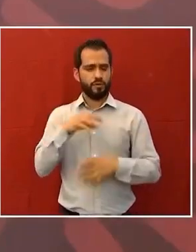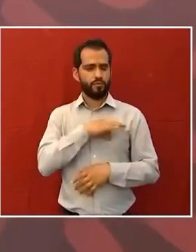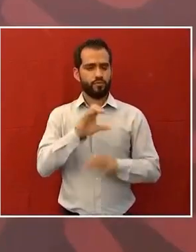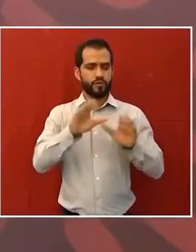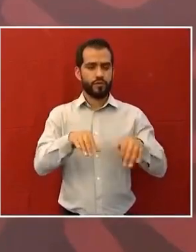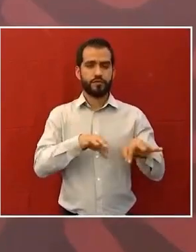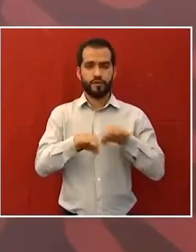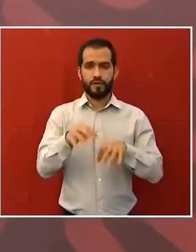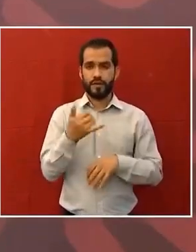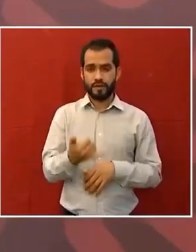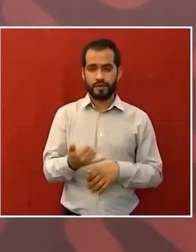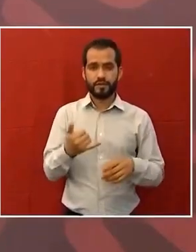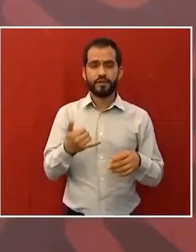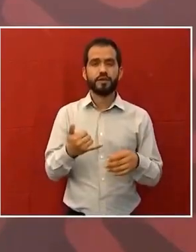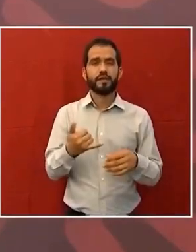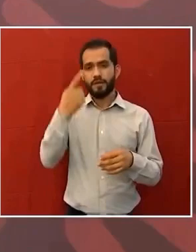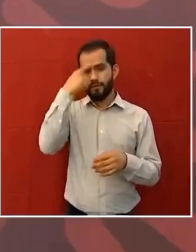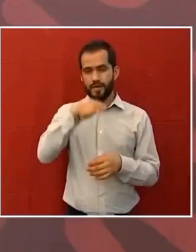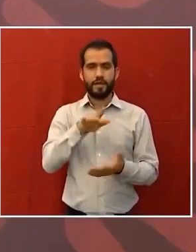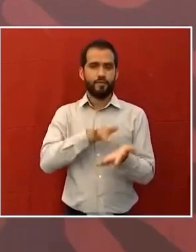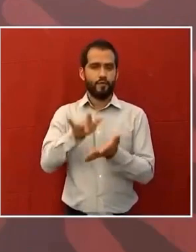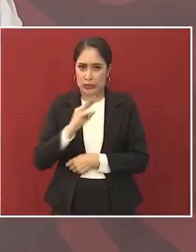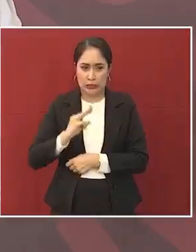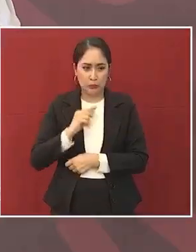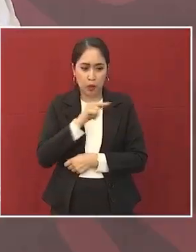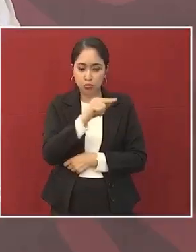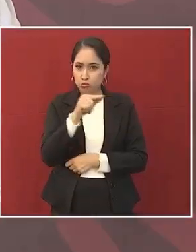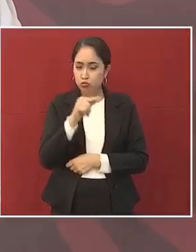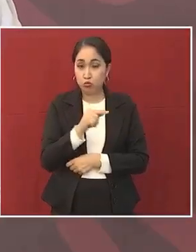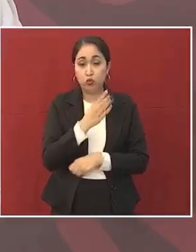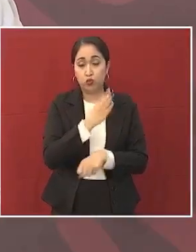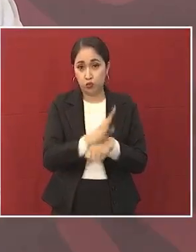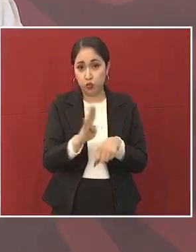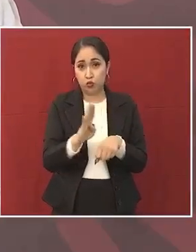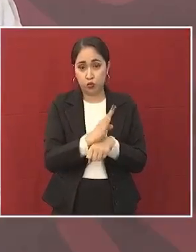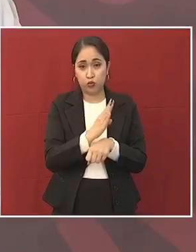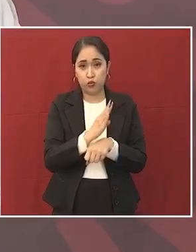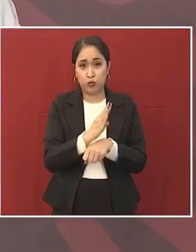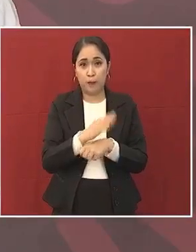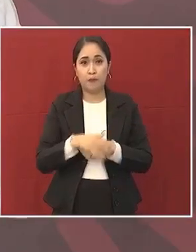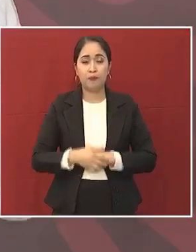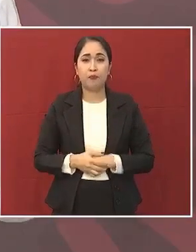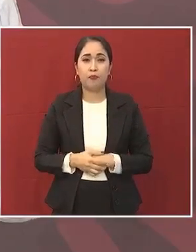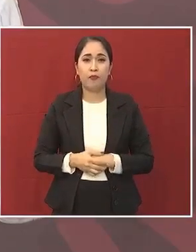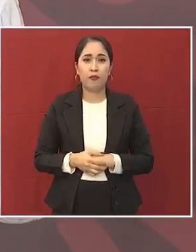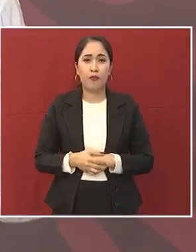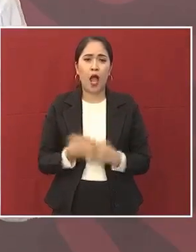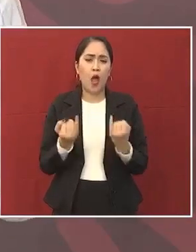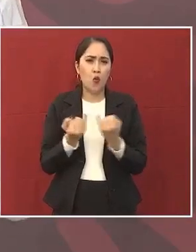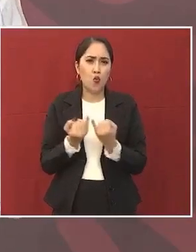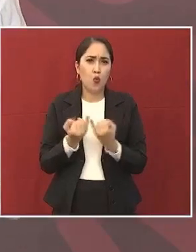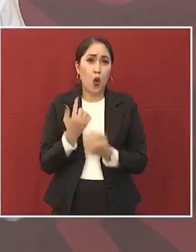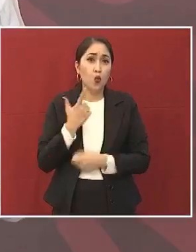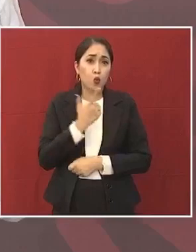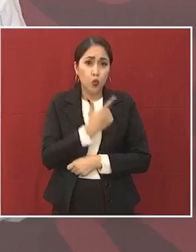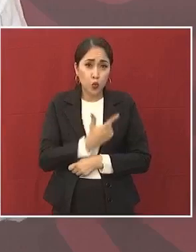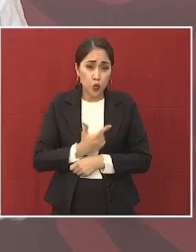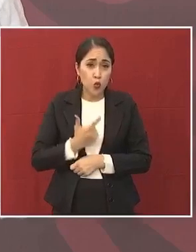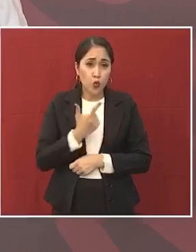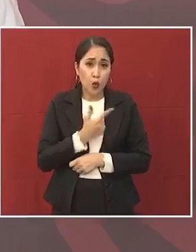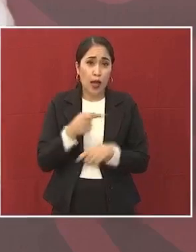e indirectos en favor de la economía familiar. Me da también mucho gusto estar aquí